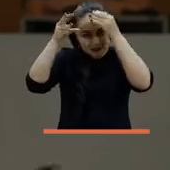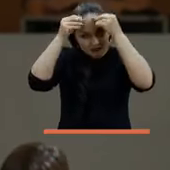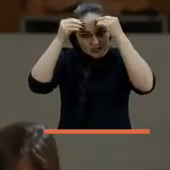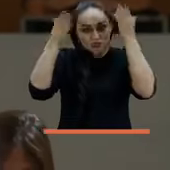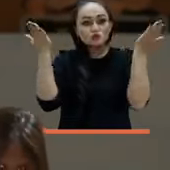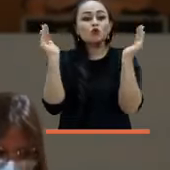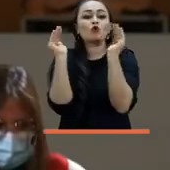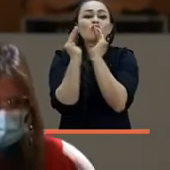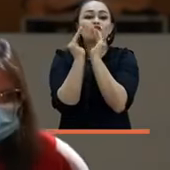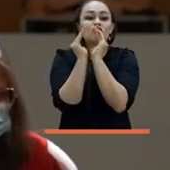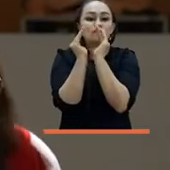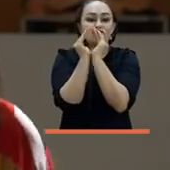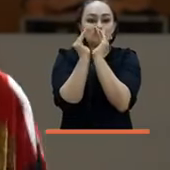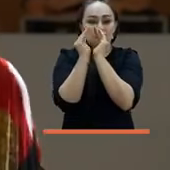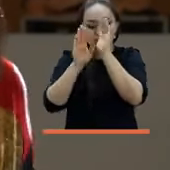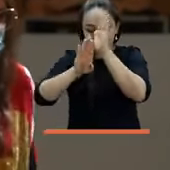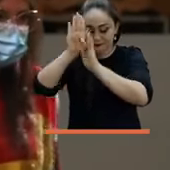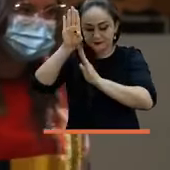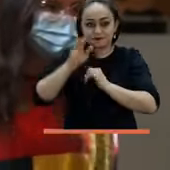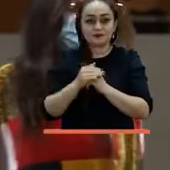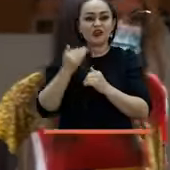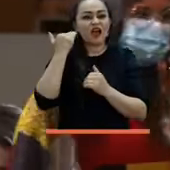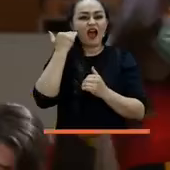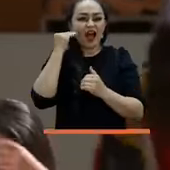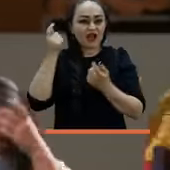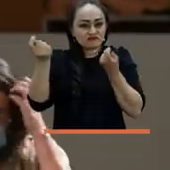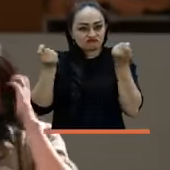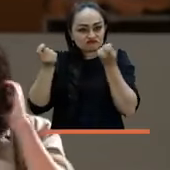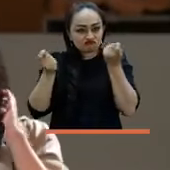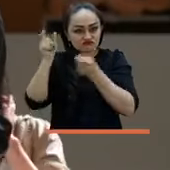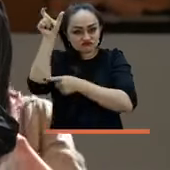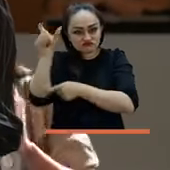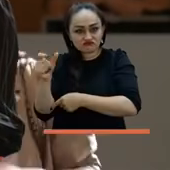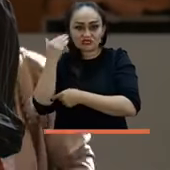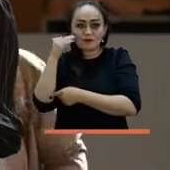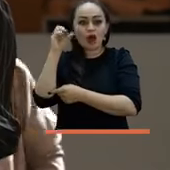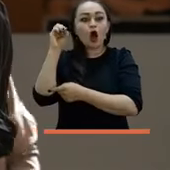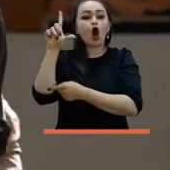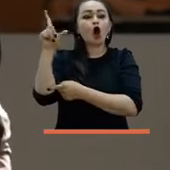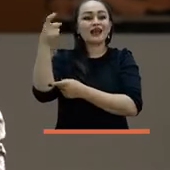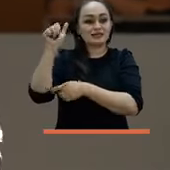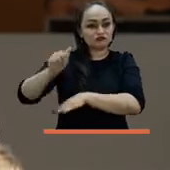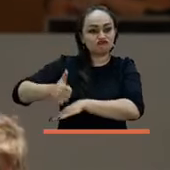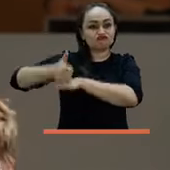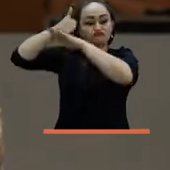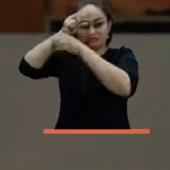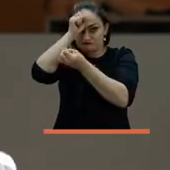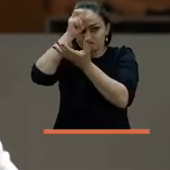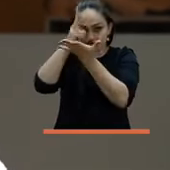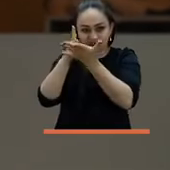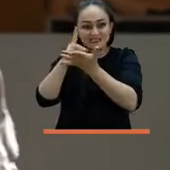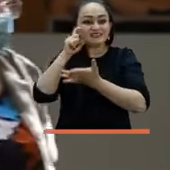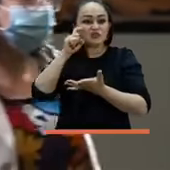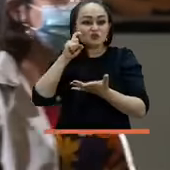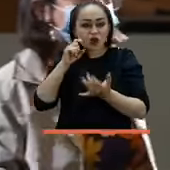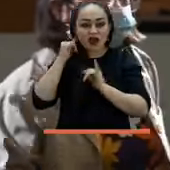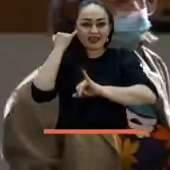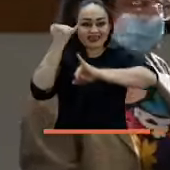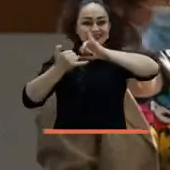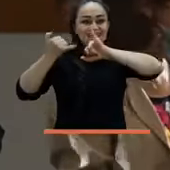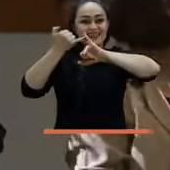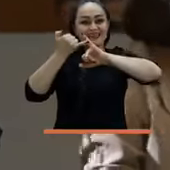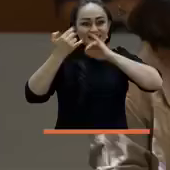conforman a su vez moderar a olga patricia ya no bando gerente de diversidades sexuales e identidades de